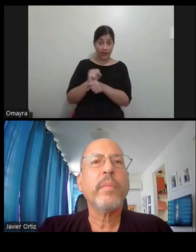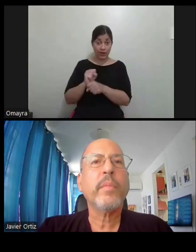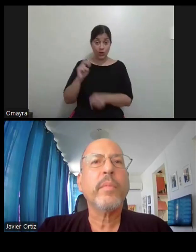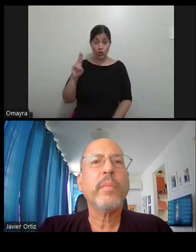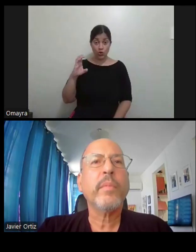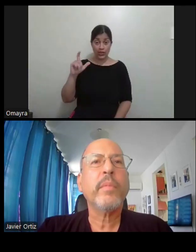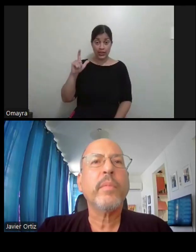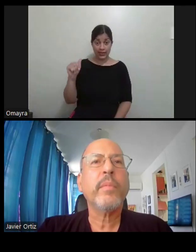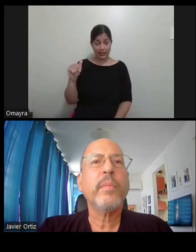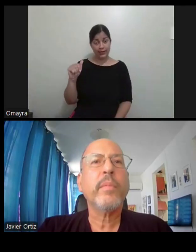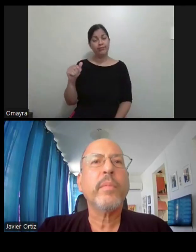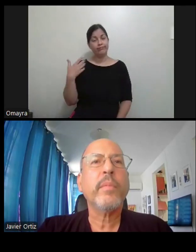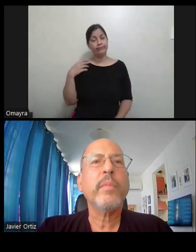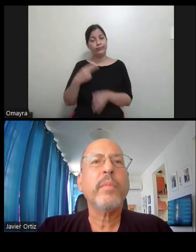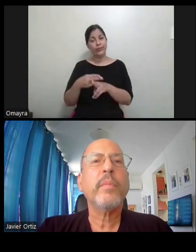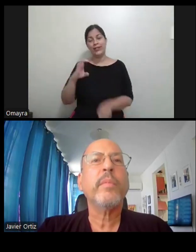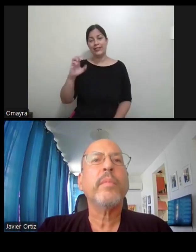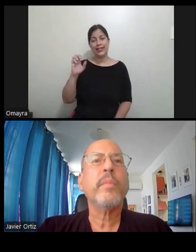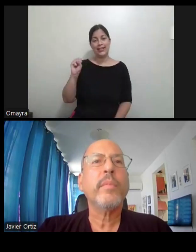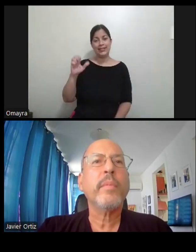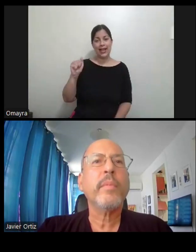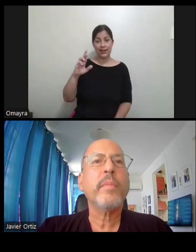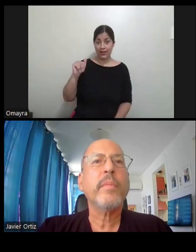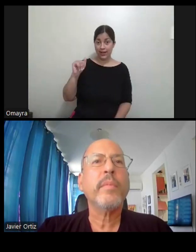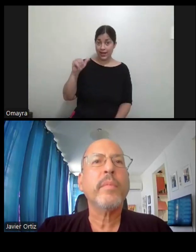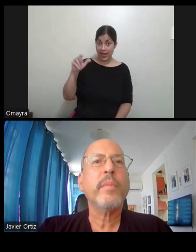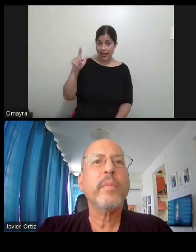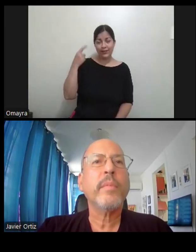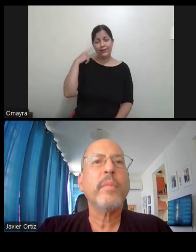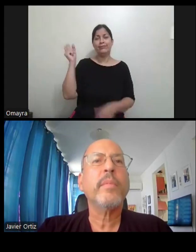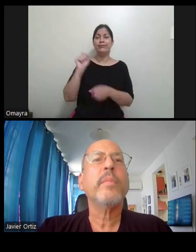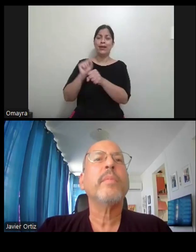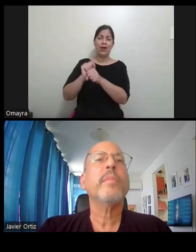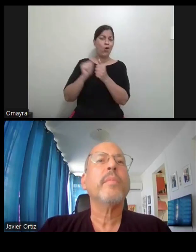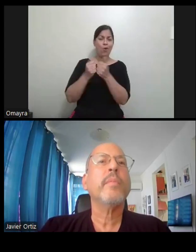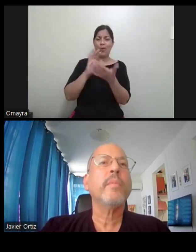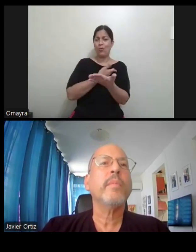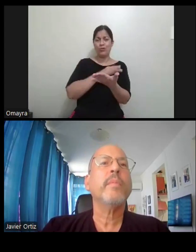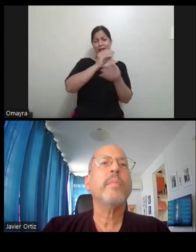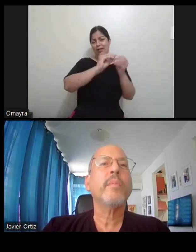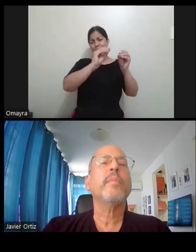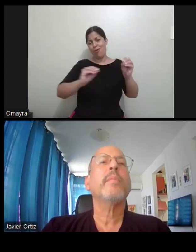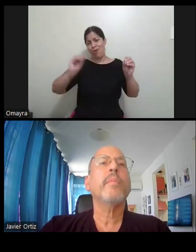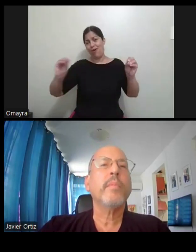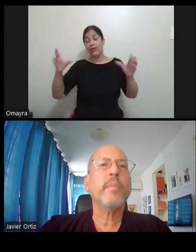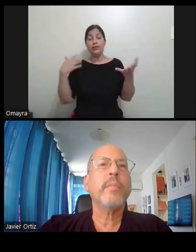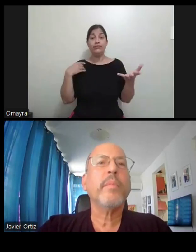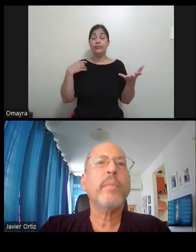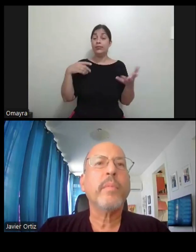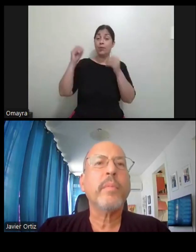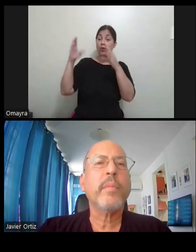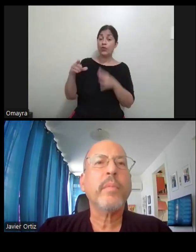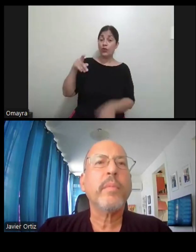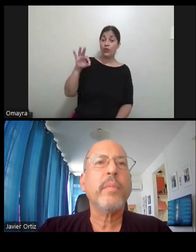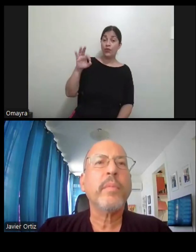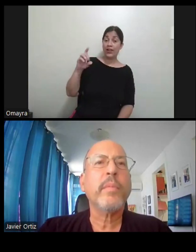llama César Ayala, que trabajó conmigo la parte de cartografía y cómo se movían las músicas. El profesor Federico